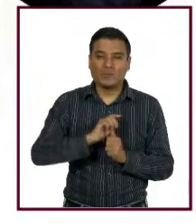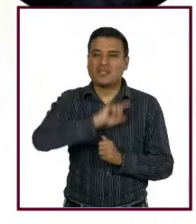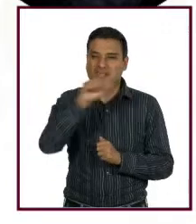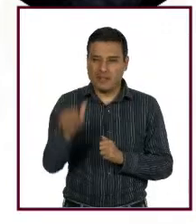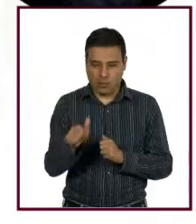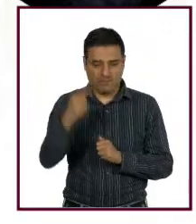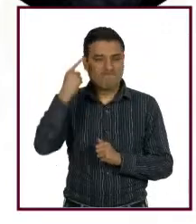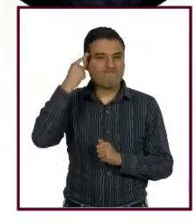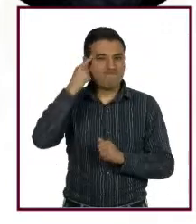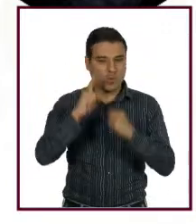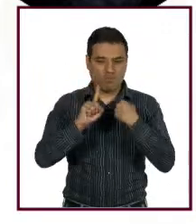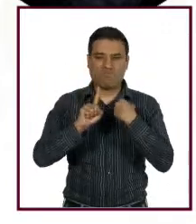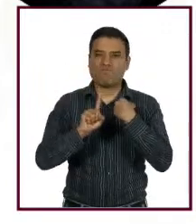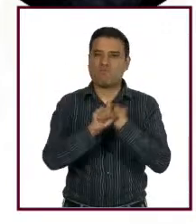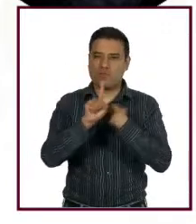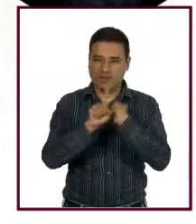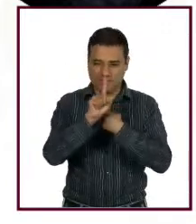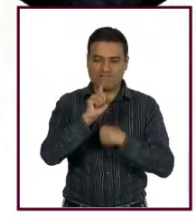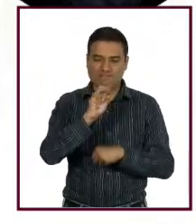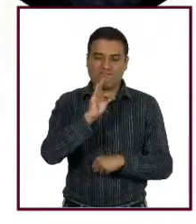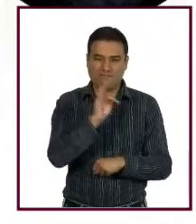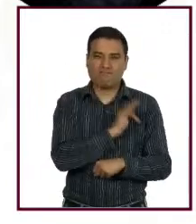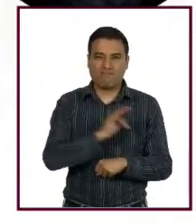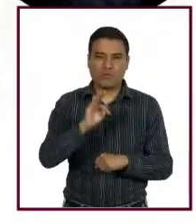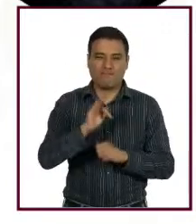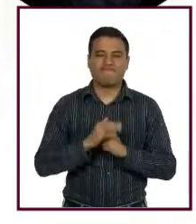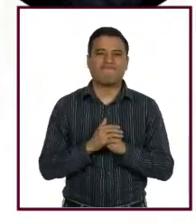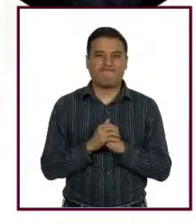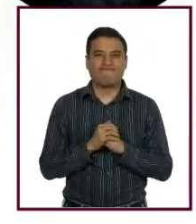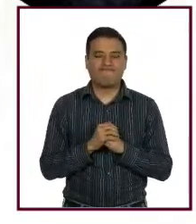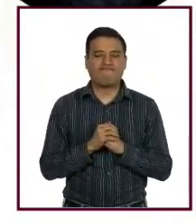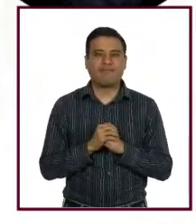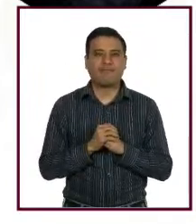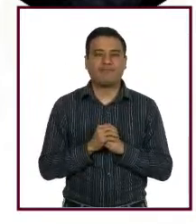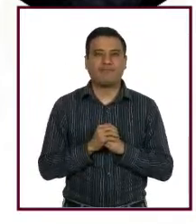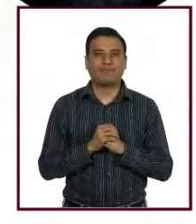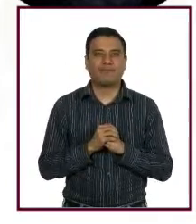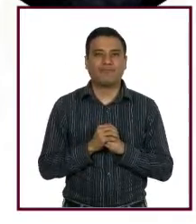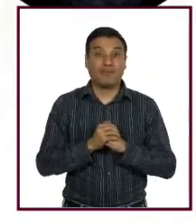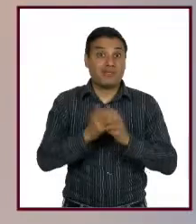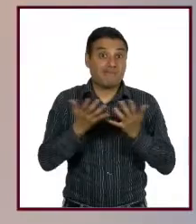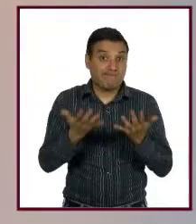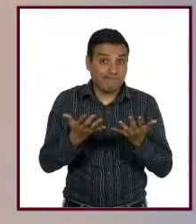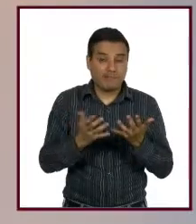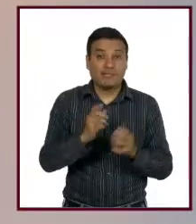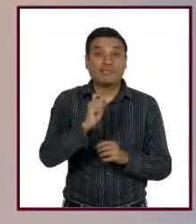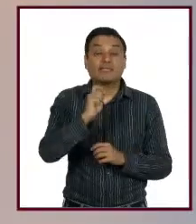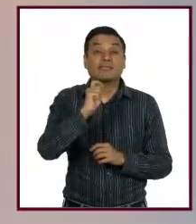salud mental. Es decir, que esto va pegado o de